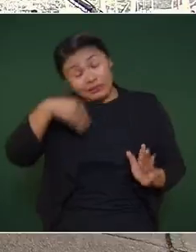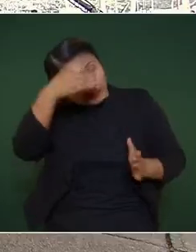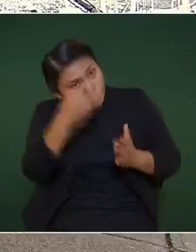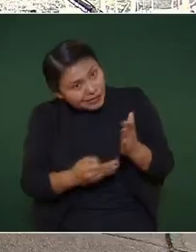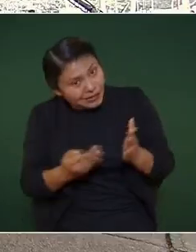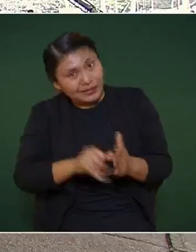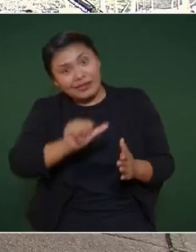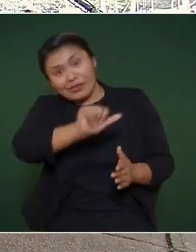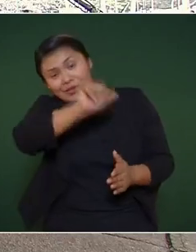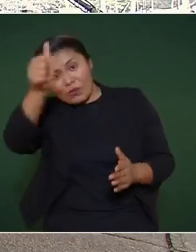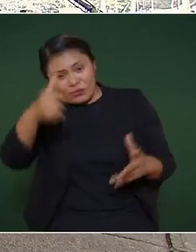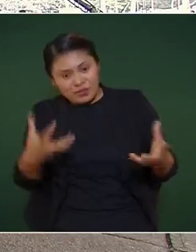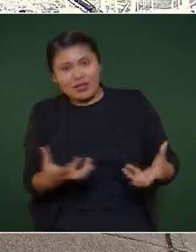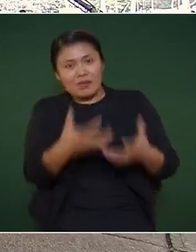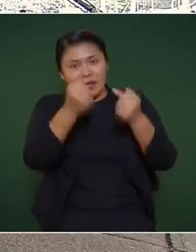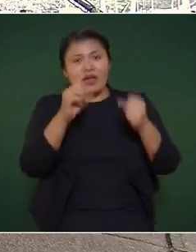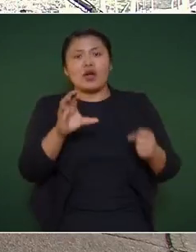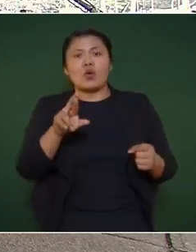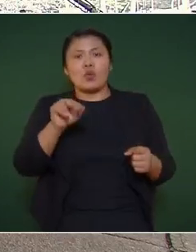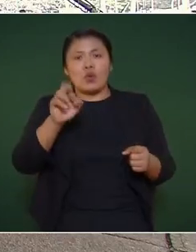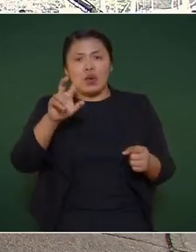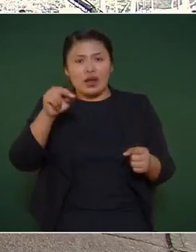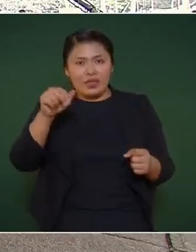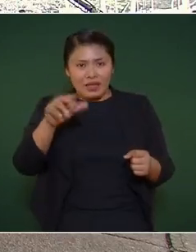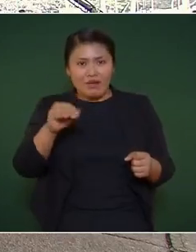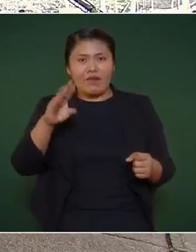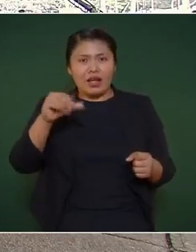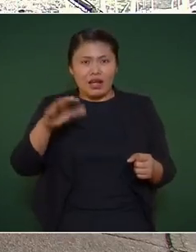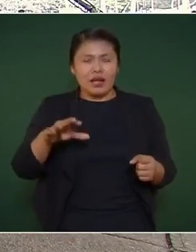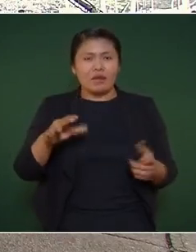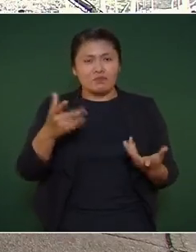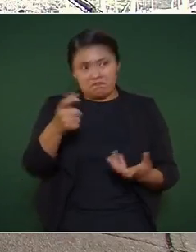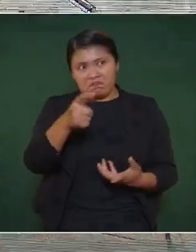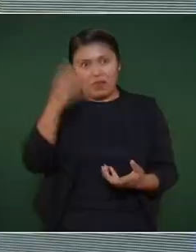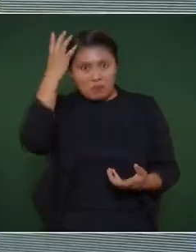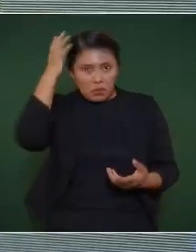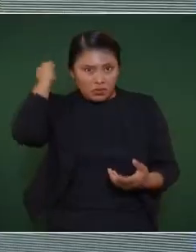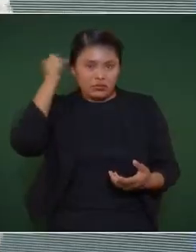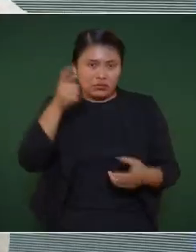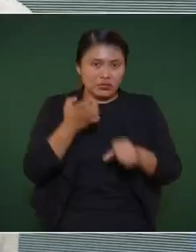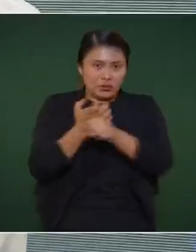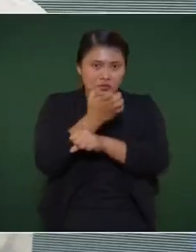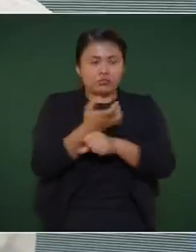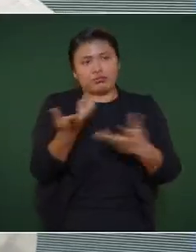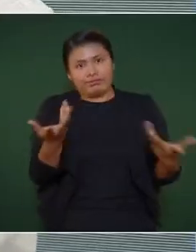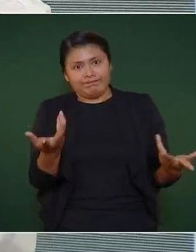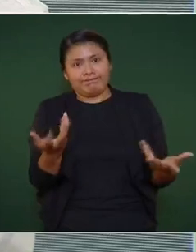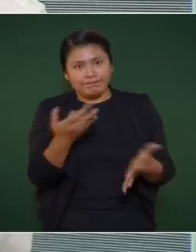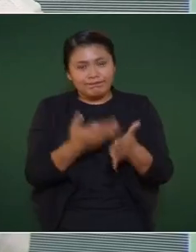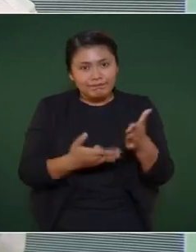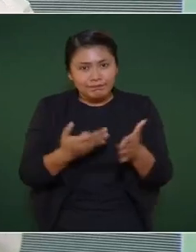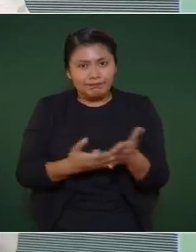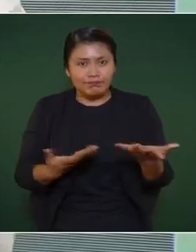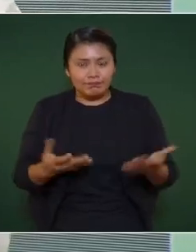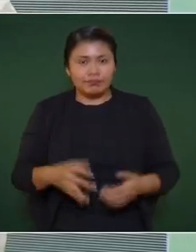reclusorio en Cuernavaca, Morelos. Y